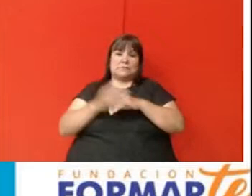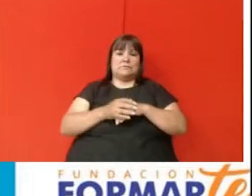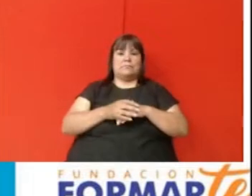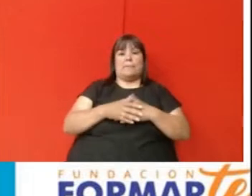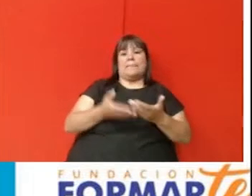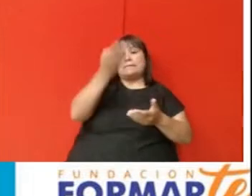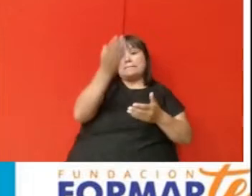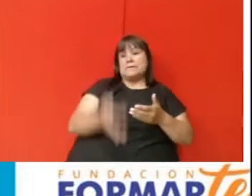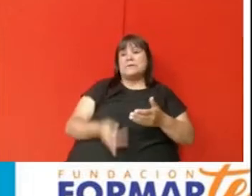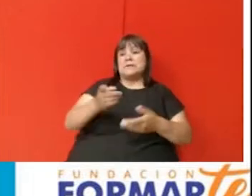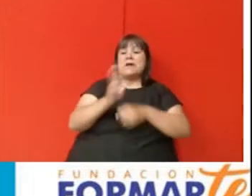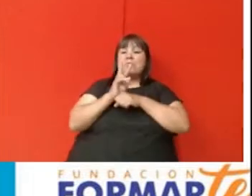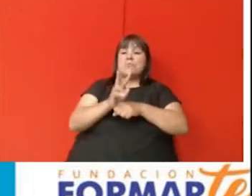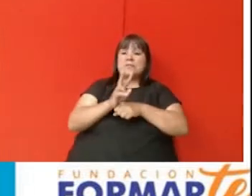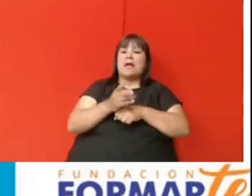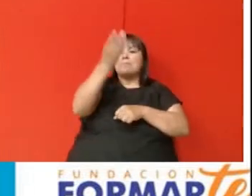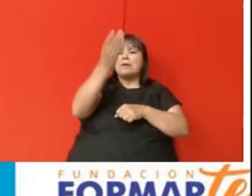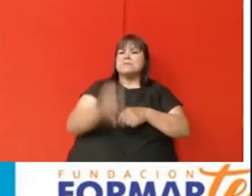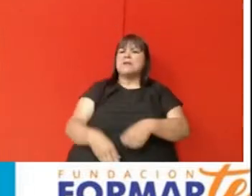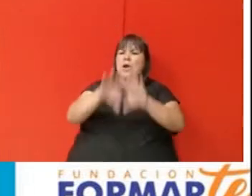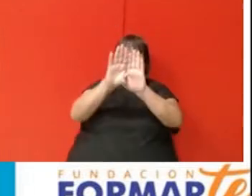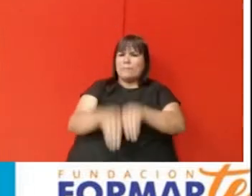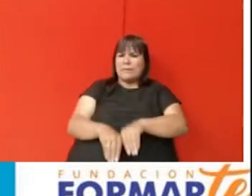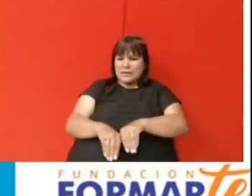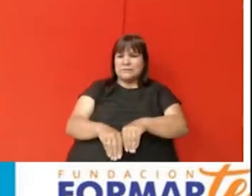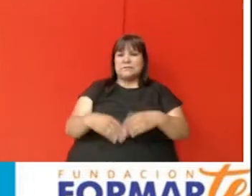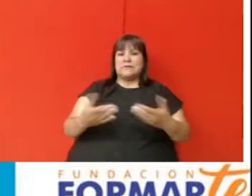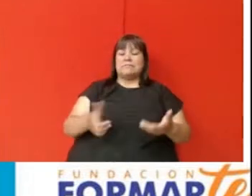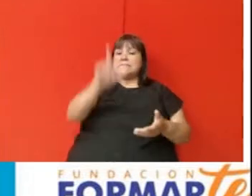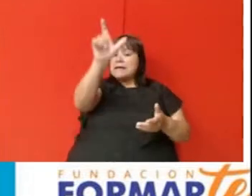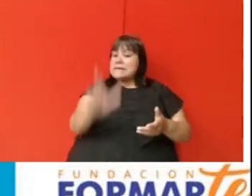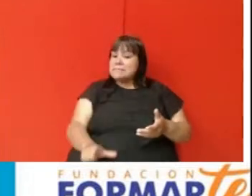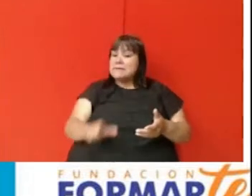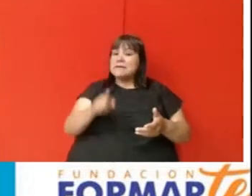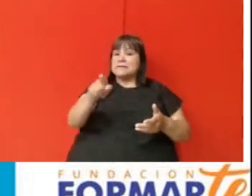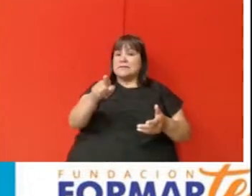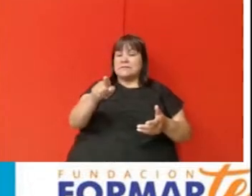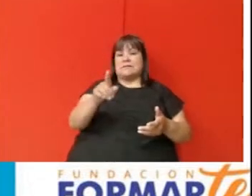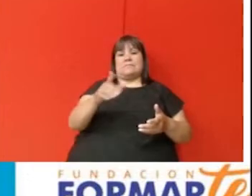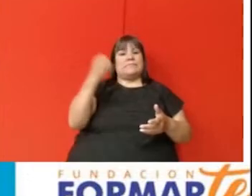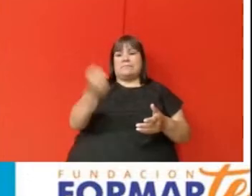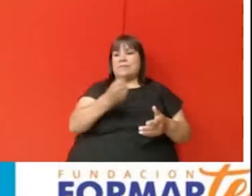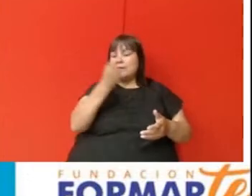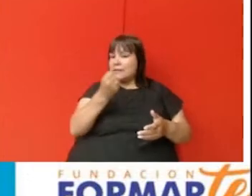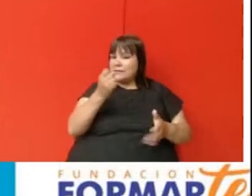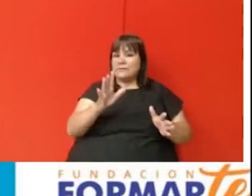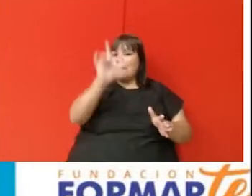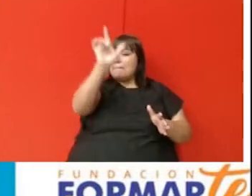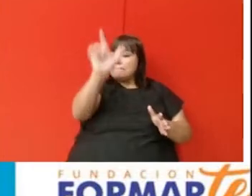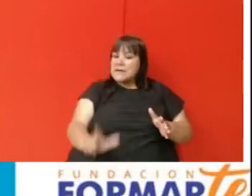que cuidamos. Decimos paciente, decimos a veces sujeto, pero yo prefiero decir persona. ¿Sí?